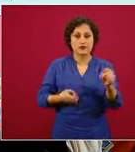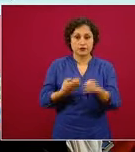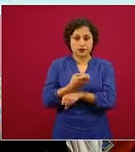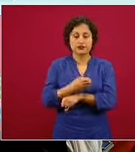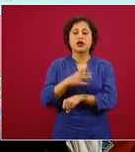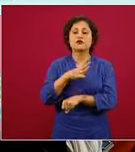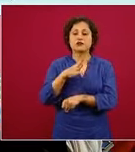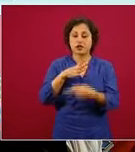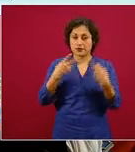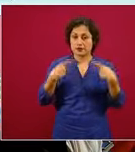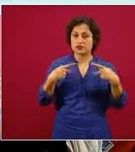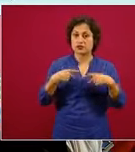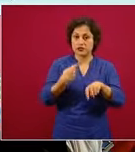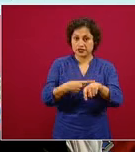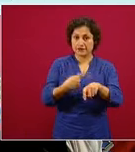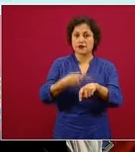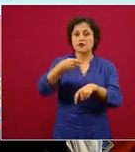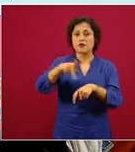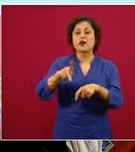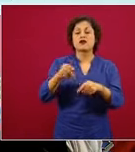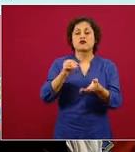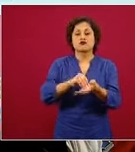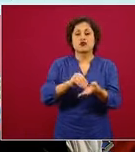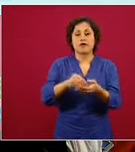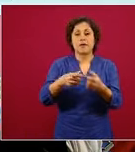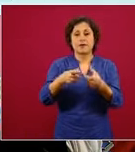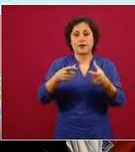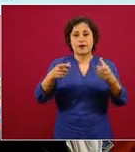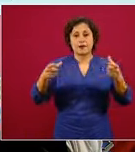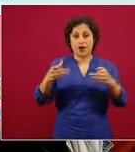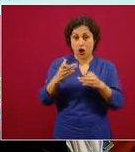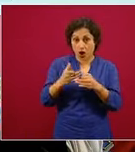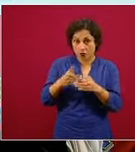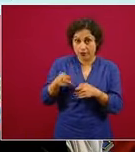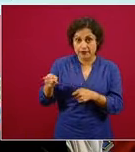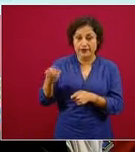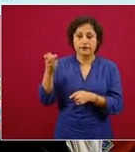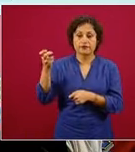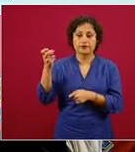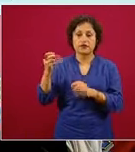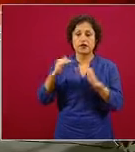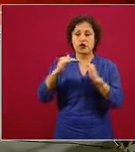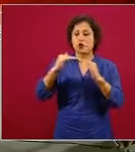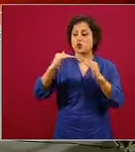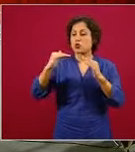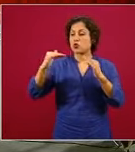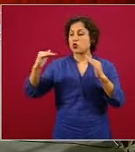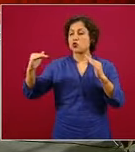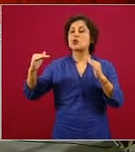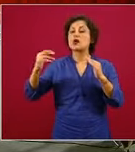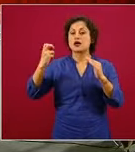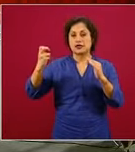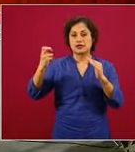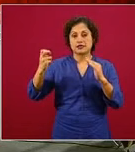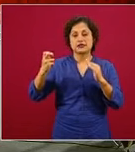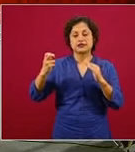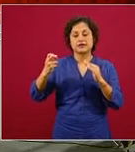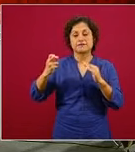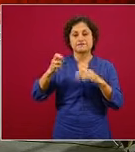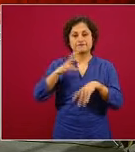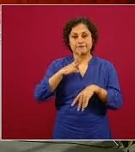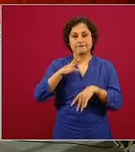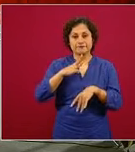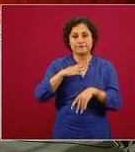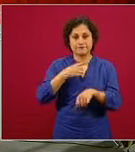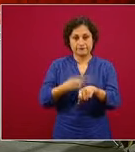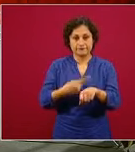con intensidades en la transmisión importante, y es precisamente donde están ahorita, en esa meseta que está en el pico de la transmisión.